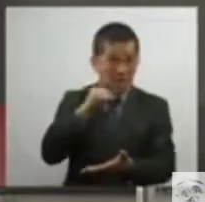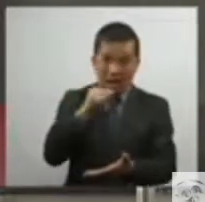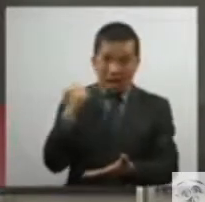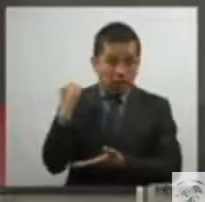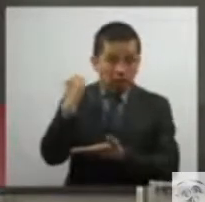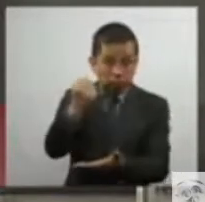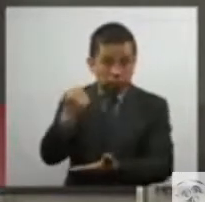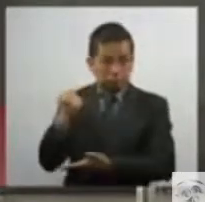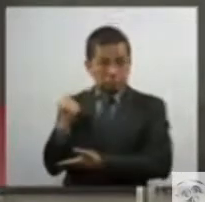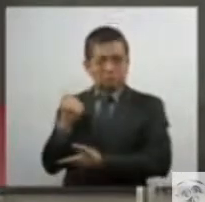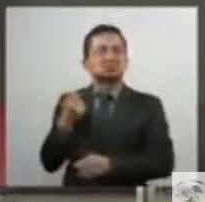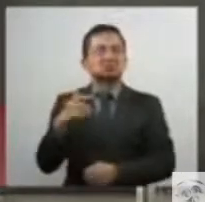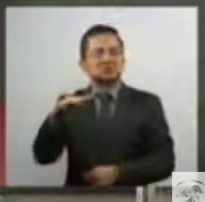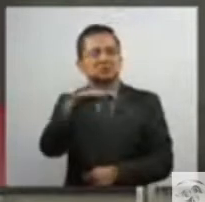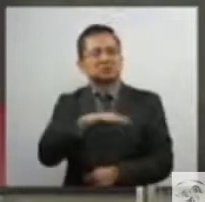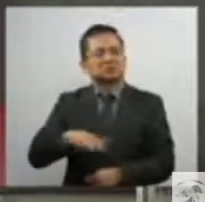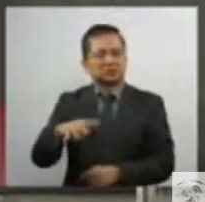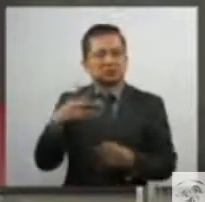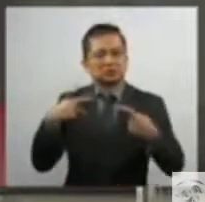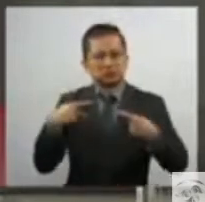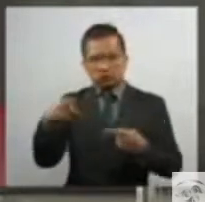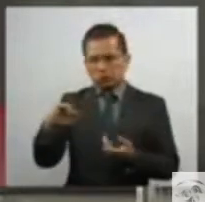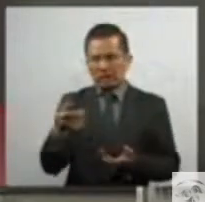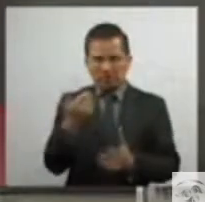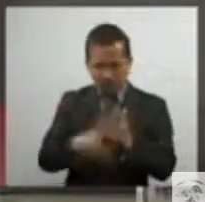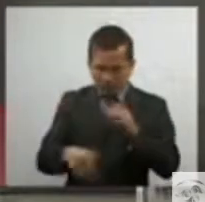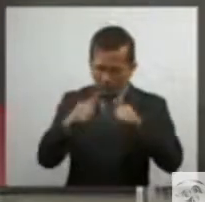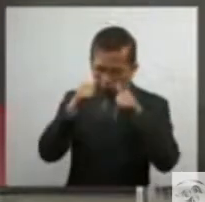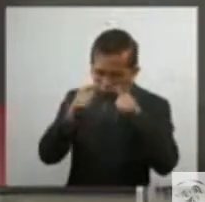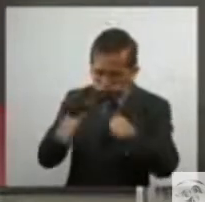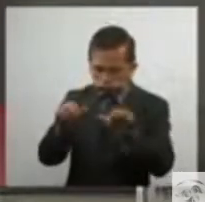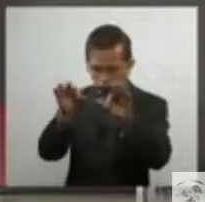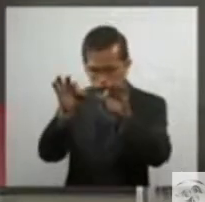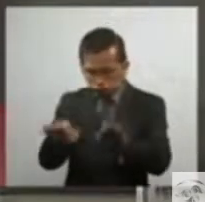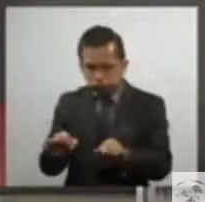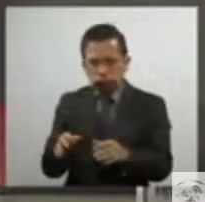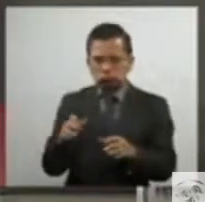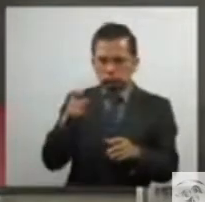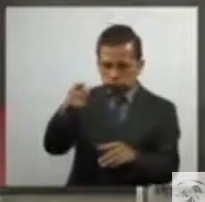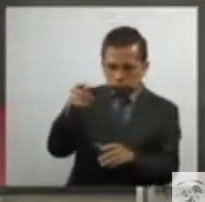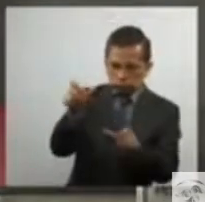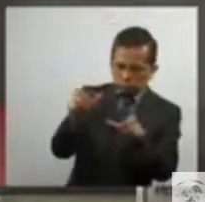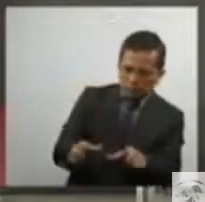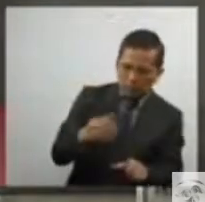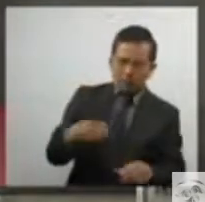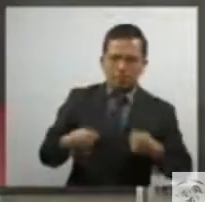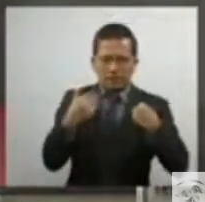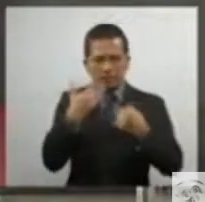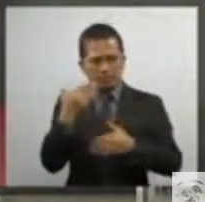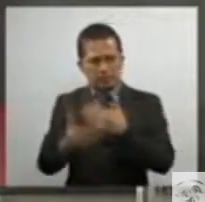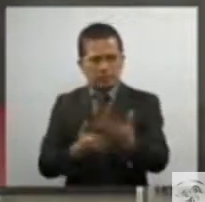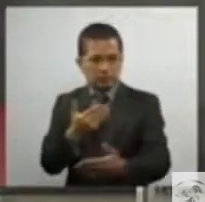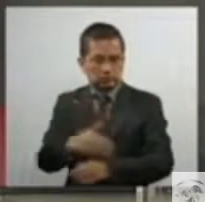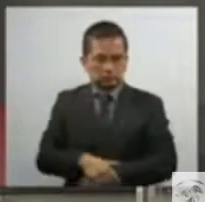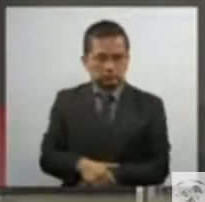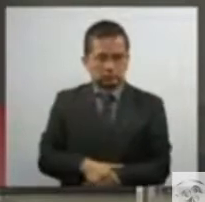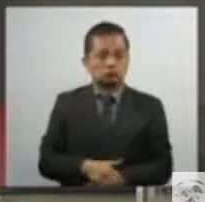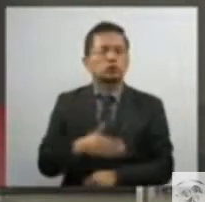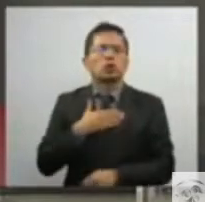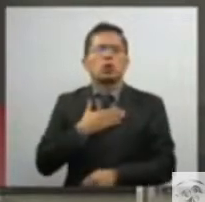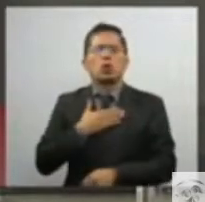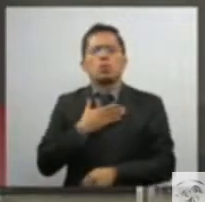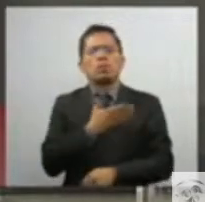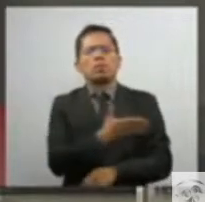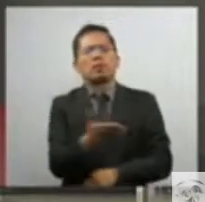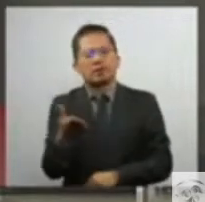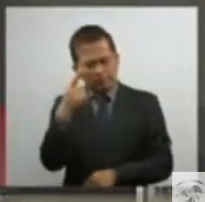su existencia, su dignidad, integridad y vida. Y apelo, y con esto termino, a